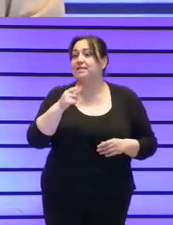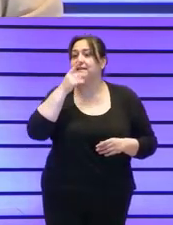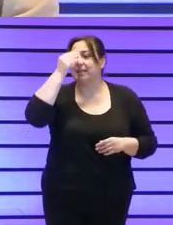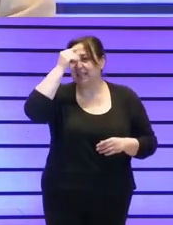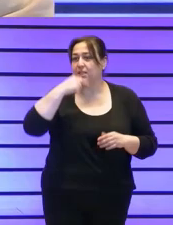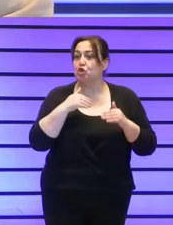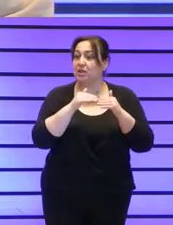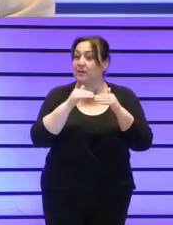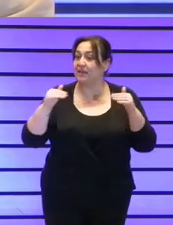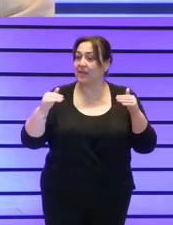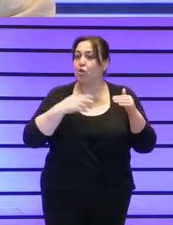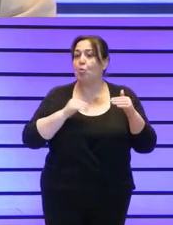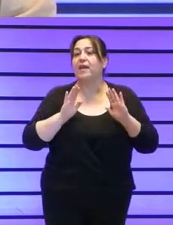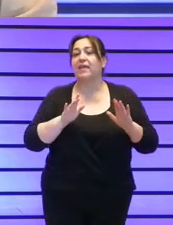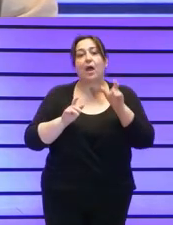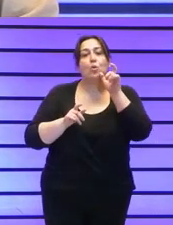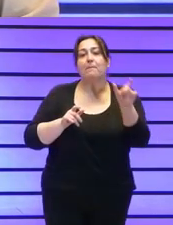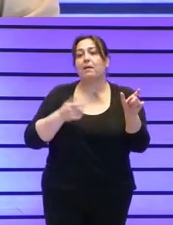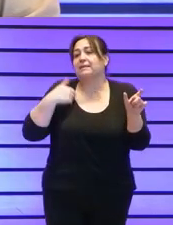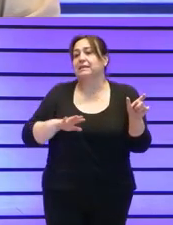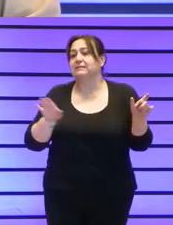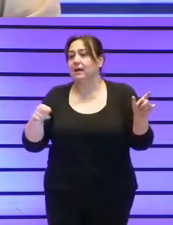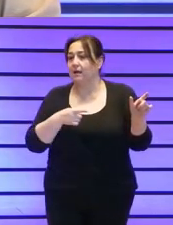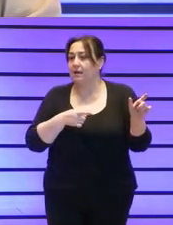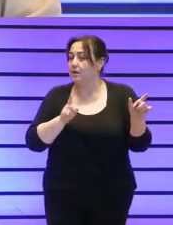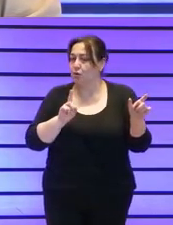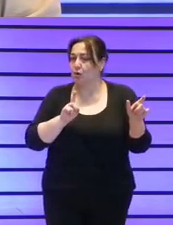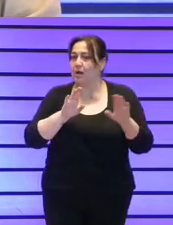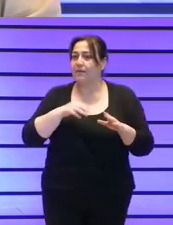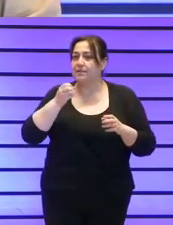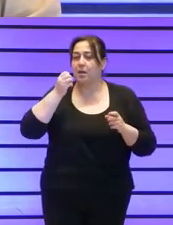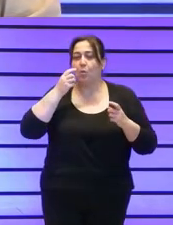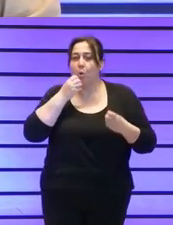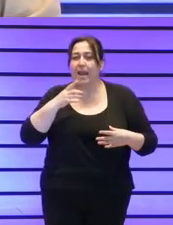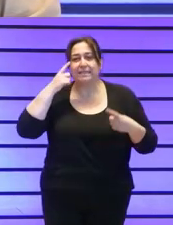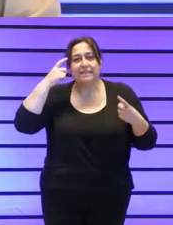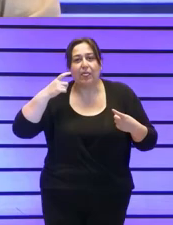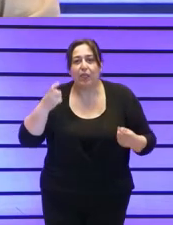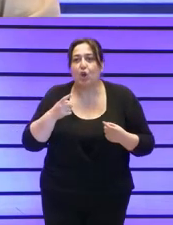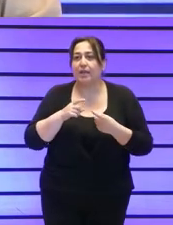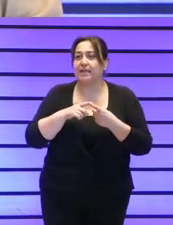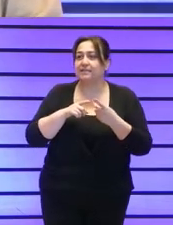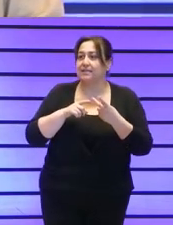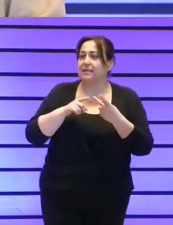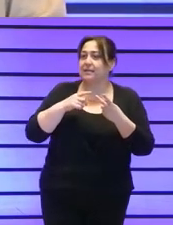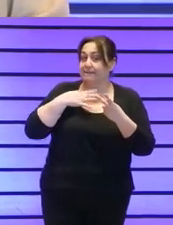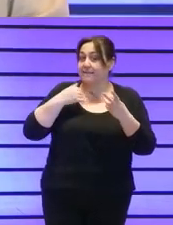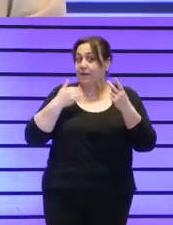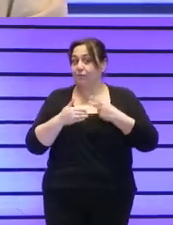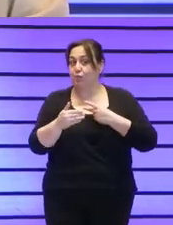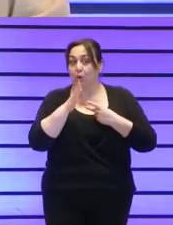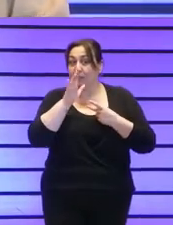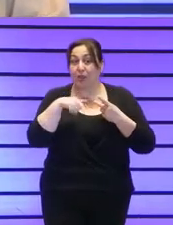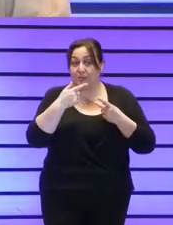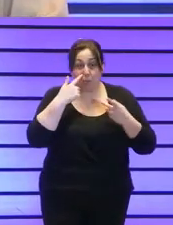no se podía quedar en una palabra y que a veces buenos propósitos, muchas cosas de estas, pues se quedaban en las intenciones, pero realmente no